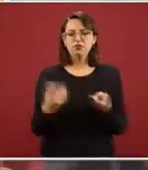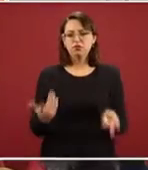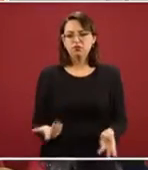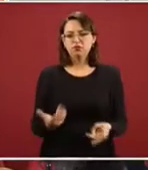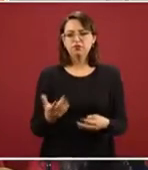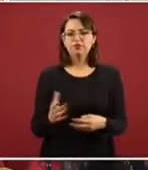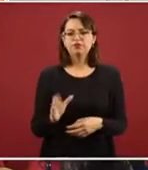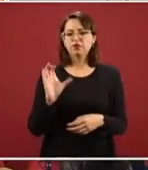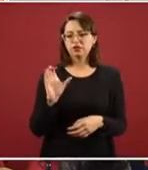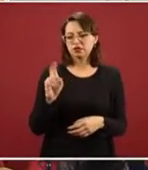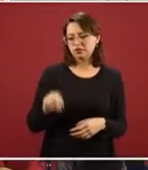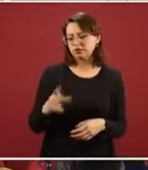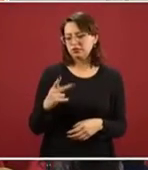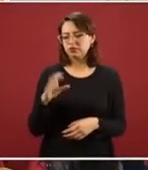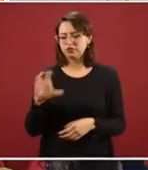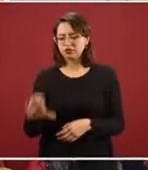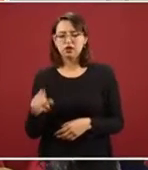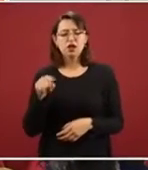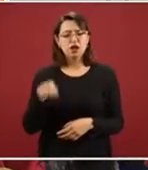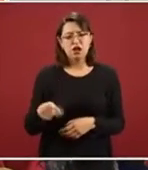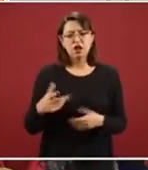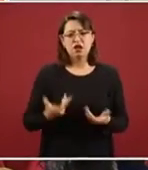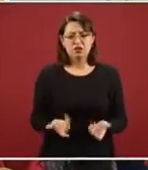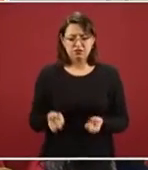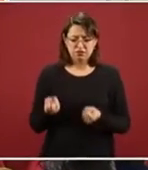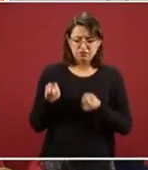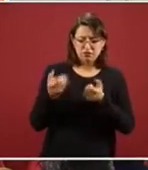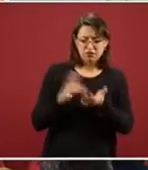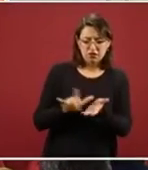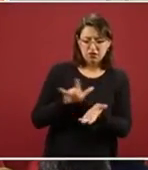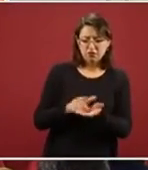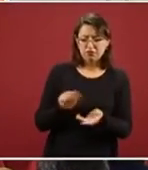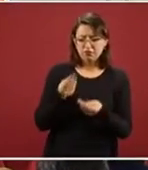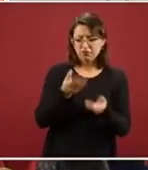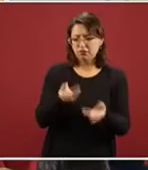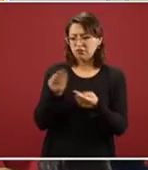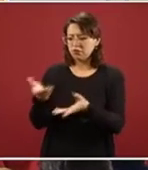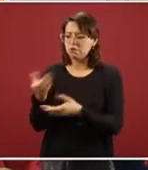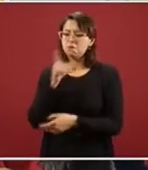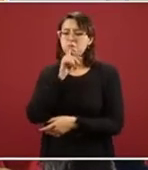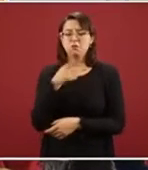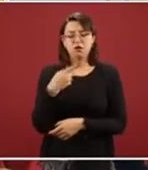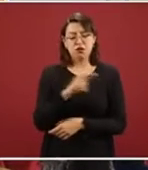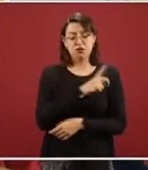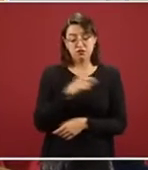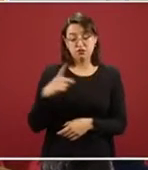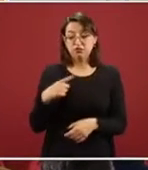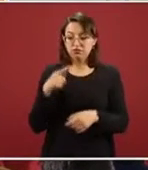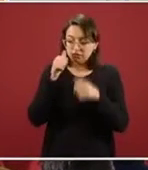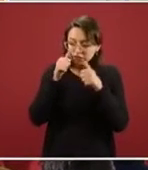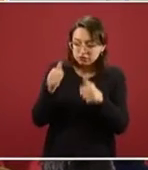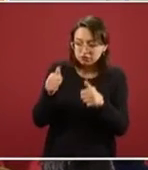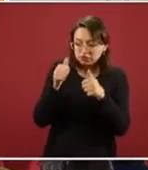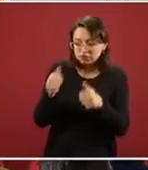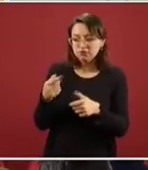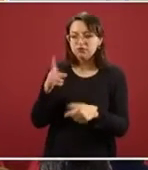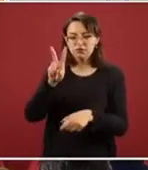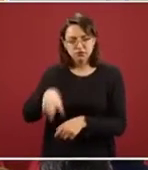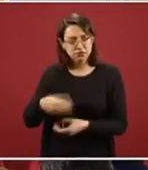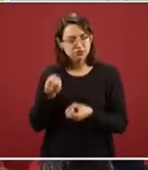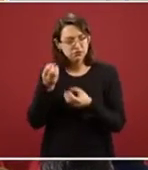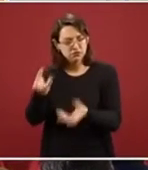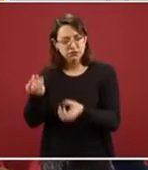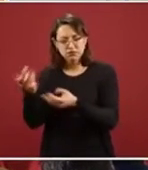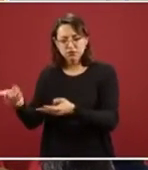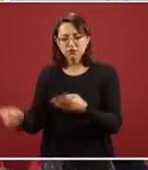Nacional de Protección Civil, nos cercioremos que realmente le llega a la población. Y cuatro, que los censos de infraestructura dañada